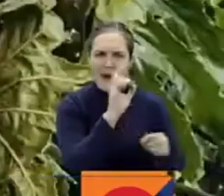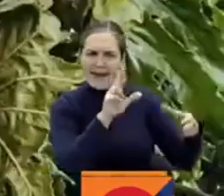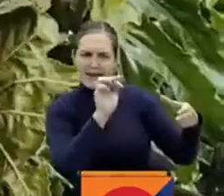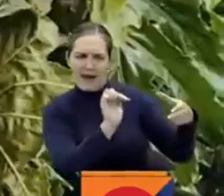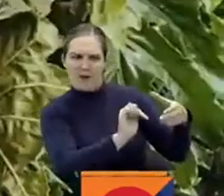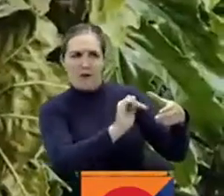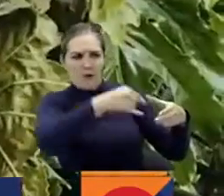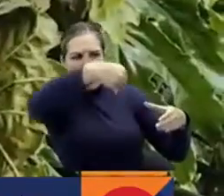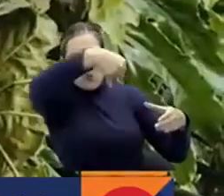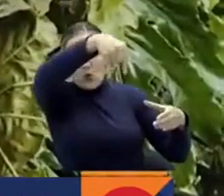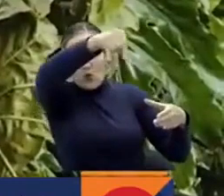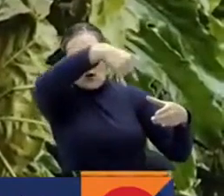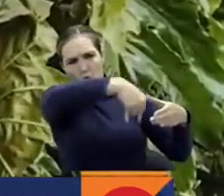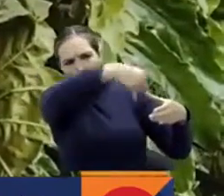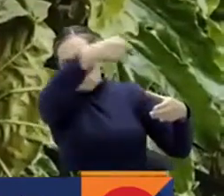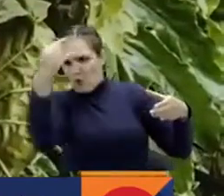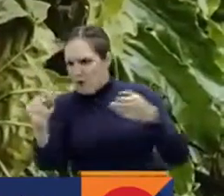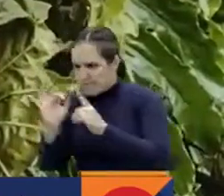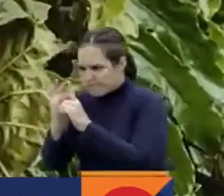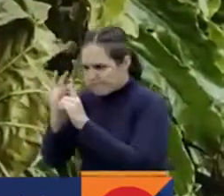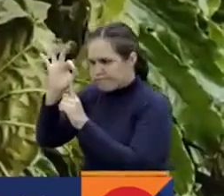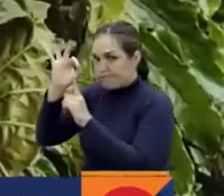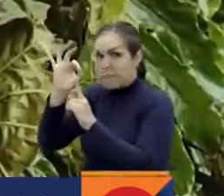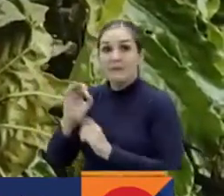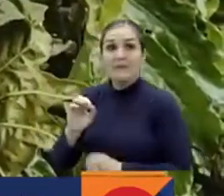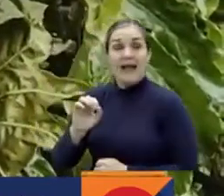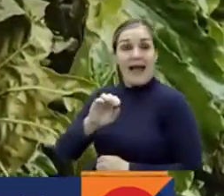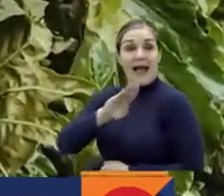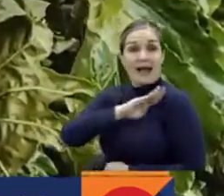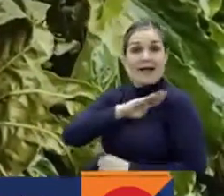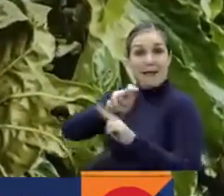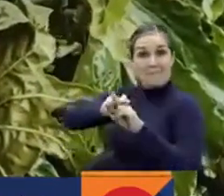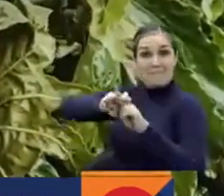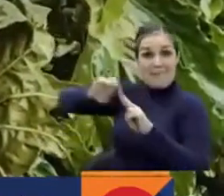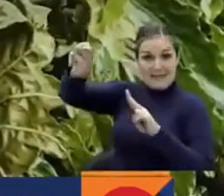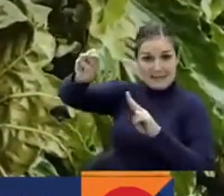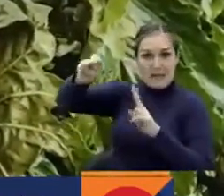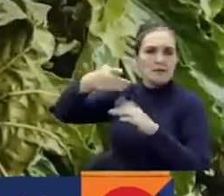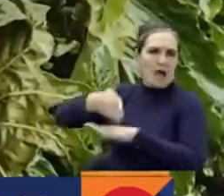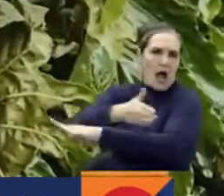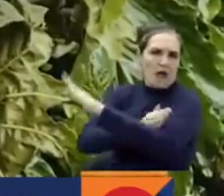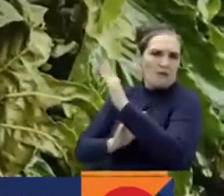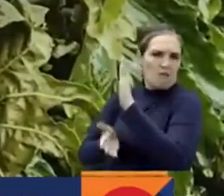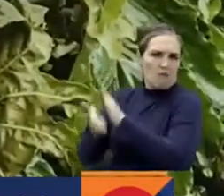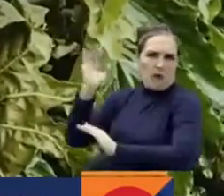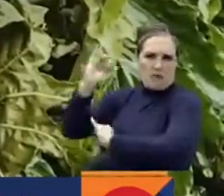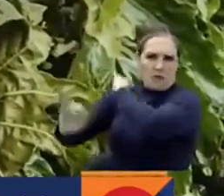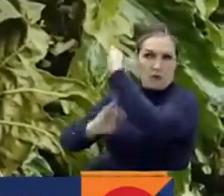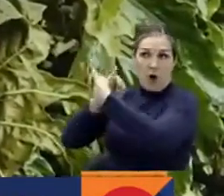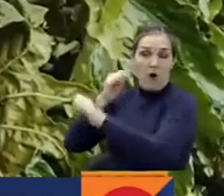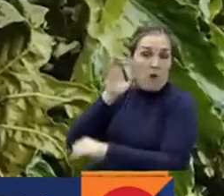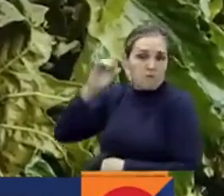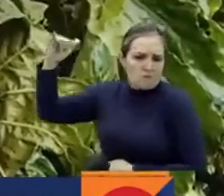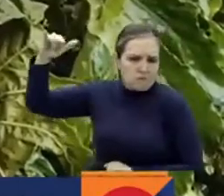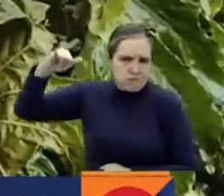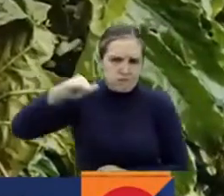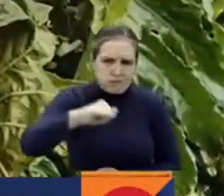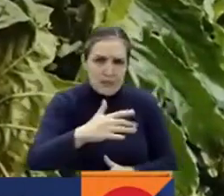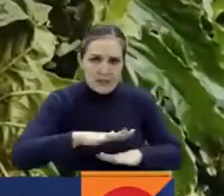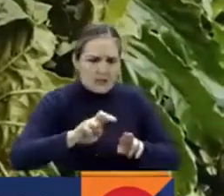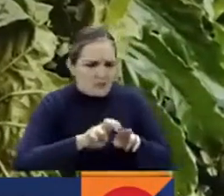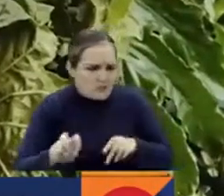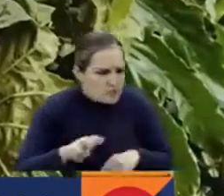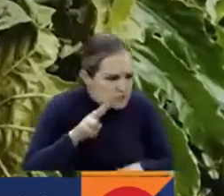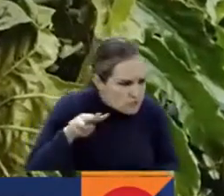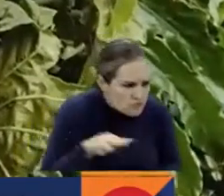satélites. El alcalde de Manizales, Carlos Mario Marín, regresó a la ciudad e hizo un recorrido por el sector del kilómetro 41 en la parte más baja del municipio